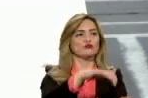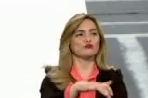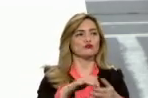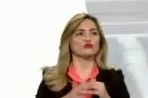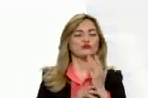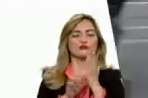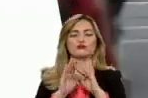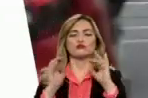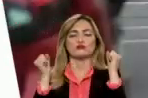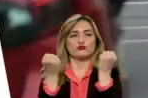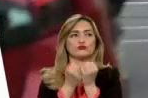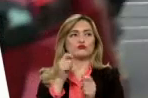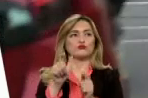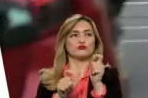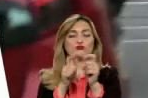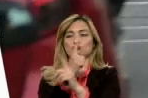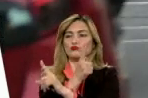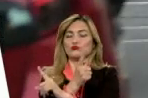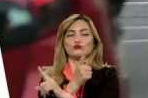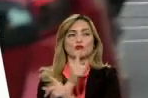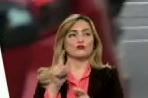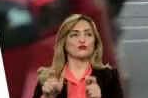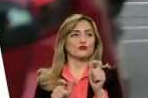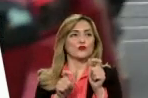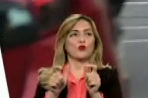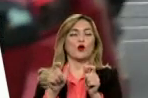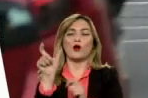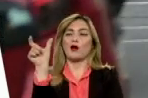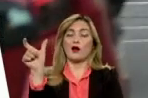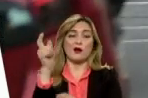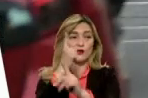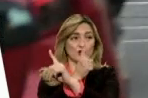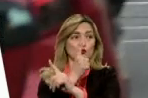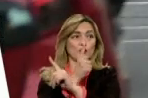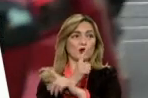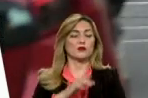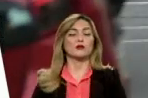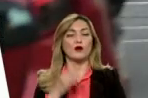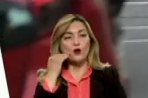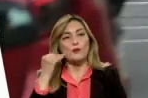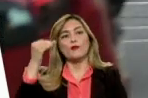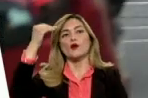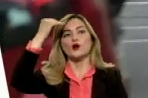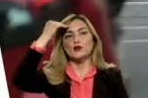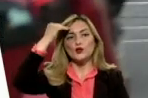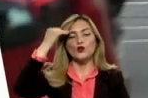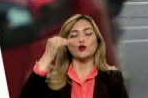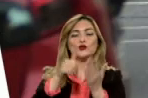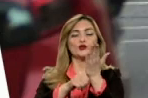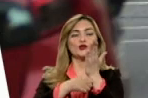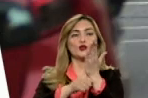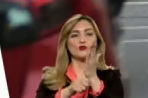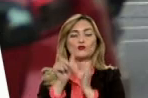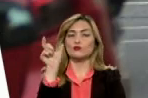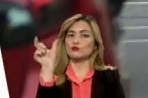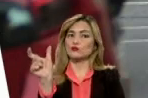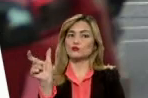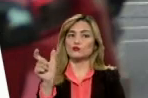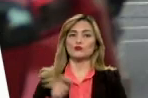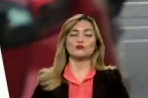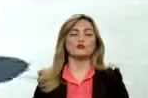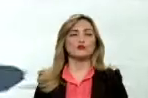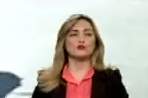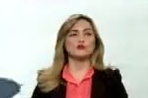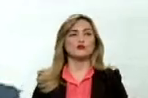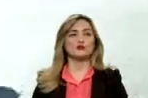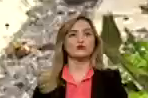Económica y Social, personas con discapacidad, quienes deberán presentar su carnet del CONADIS, adultos mayores, quienes deberán presentar su